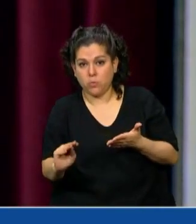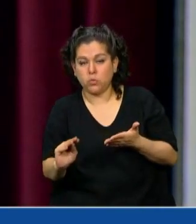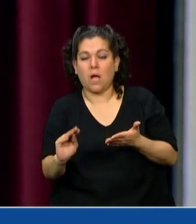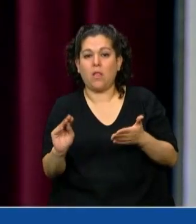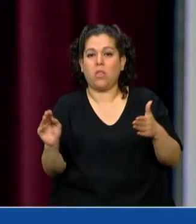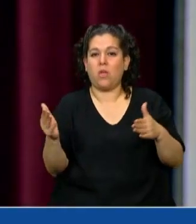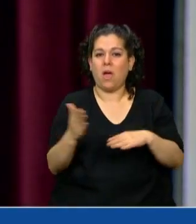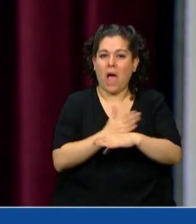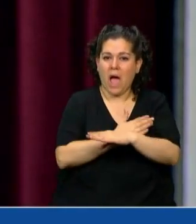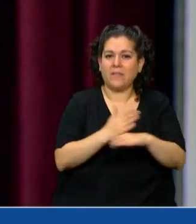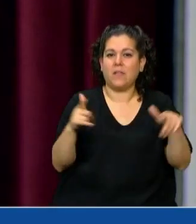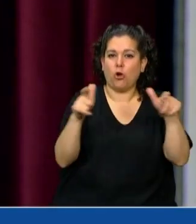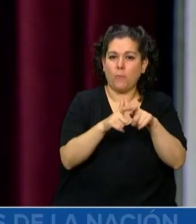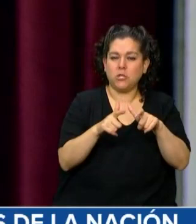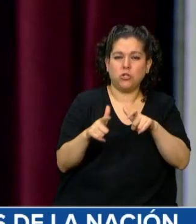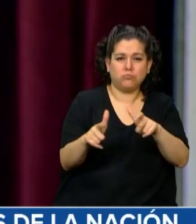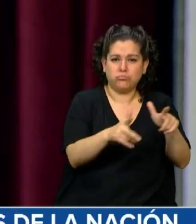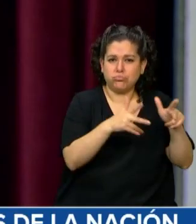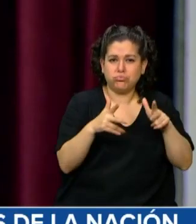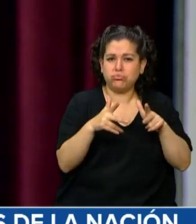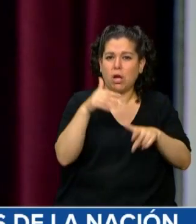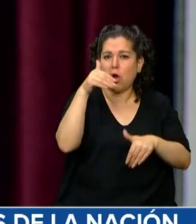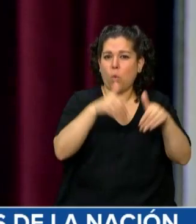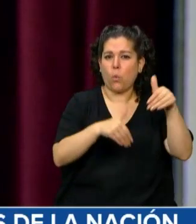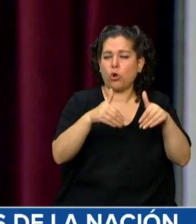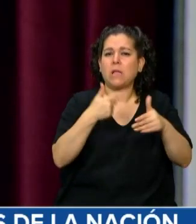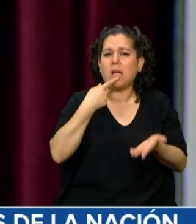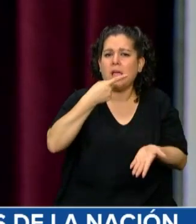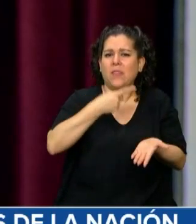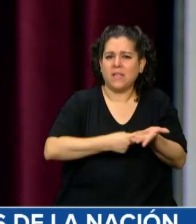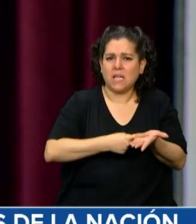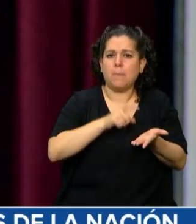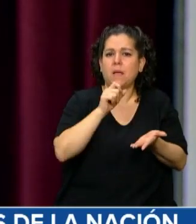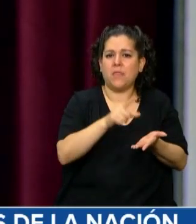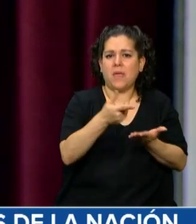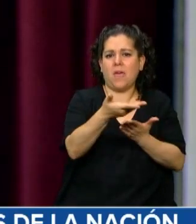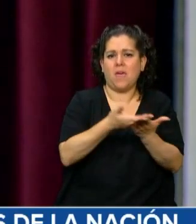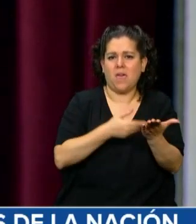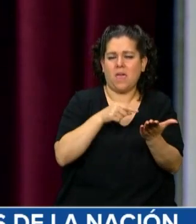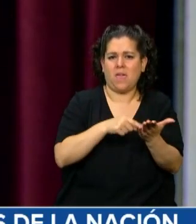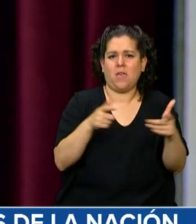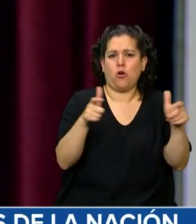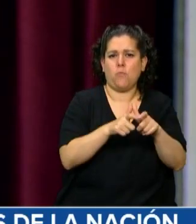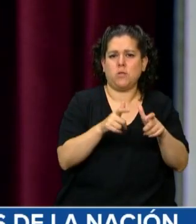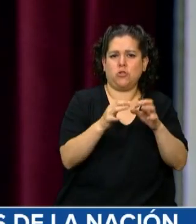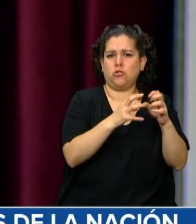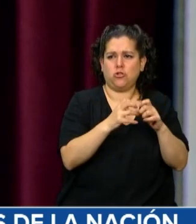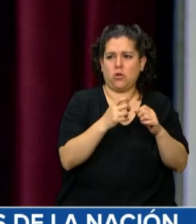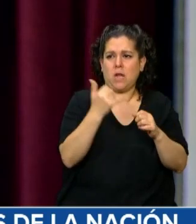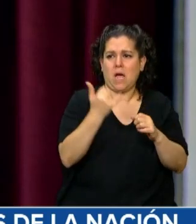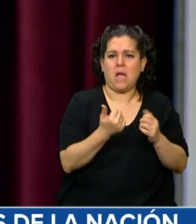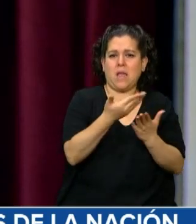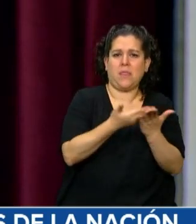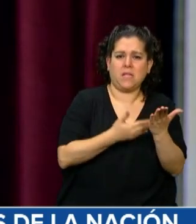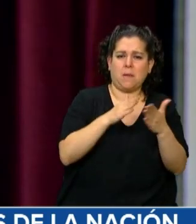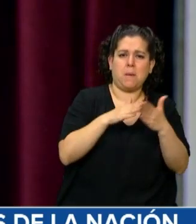el plenario de comisiones, lo que se vota es el dictamen del plenario de comisiones. Hay un dictamen